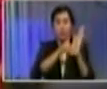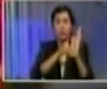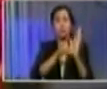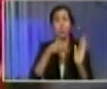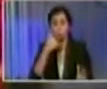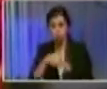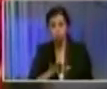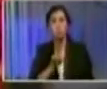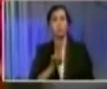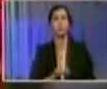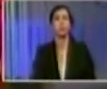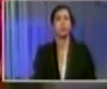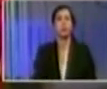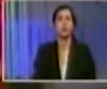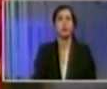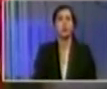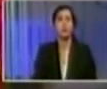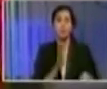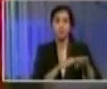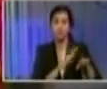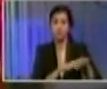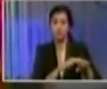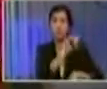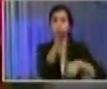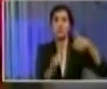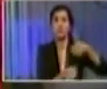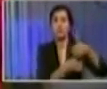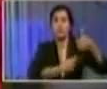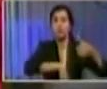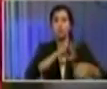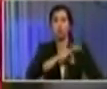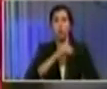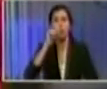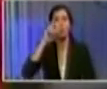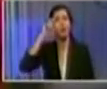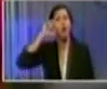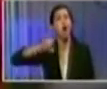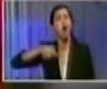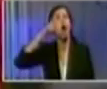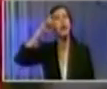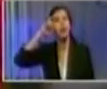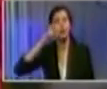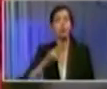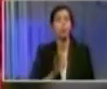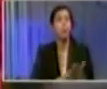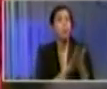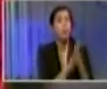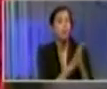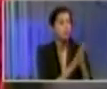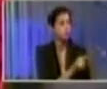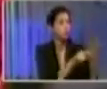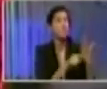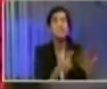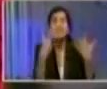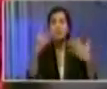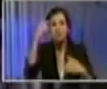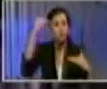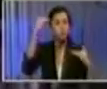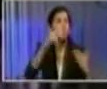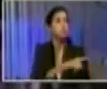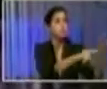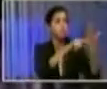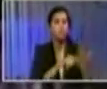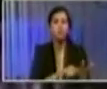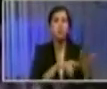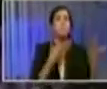las instrucciones al vicepresidente social Jorge Arriaza que me presente en 7 días la propuesta